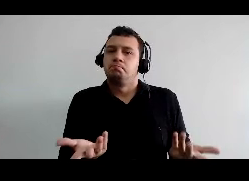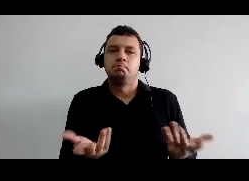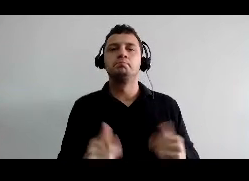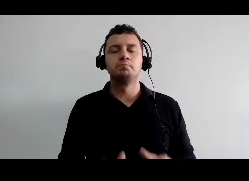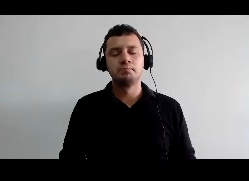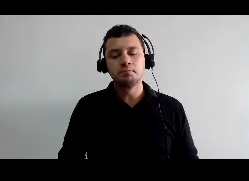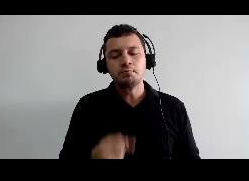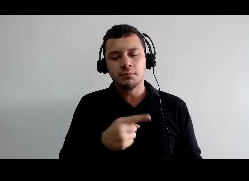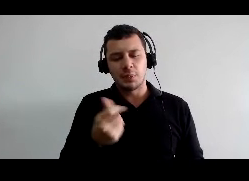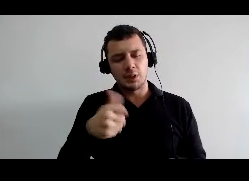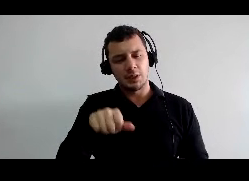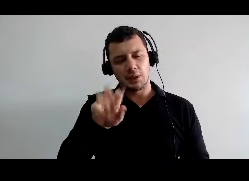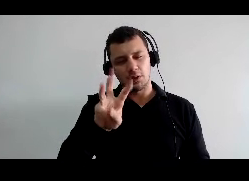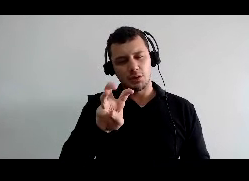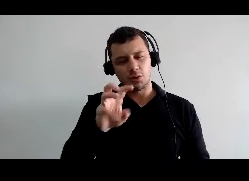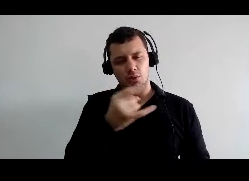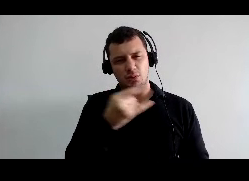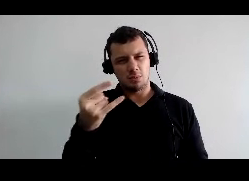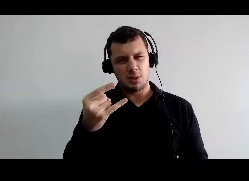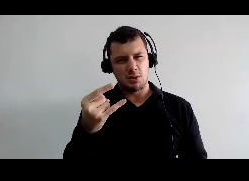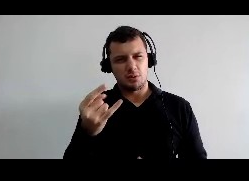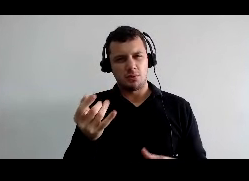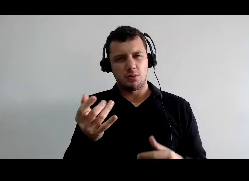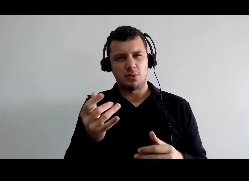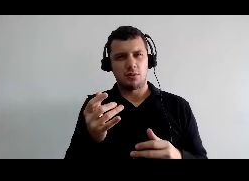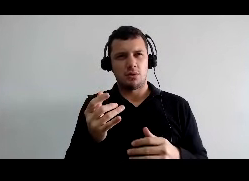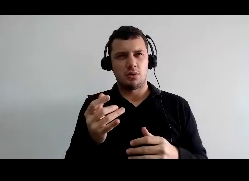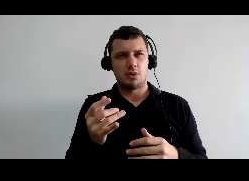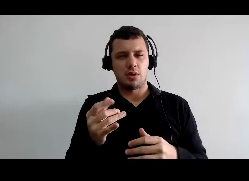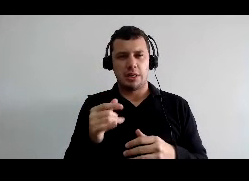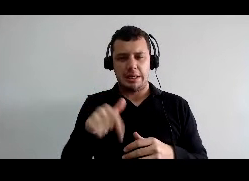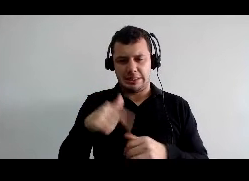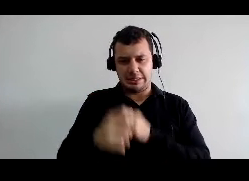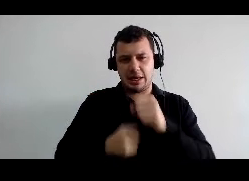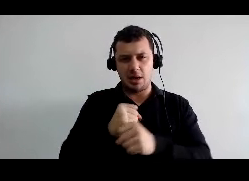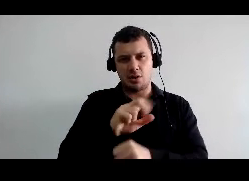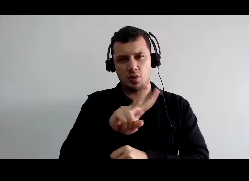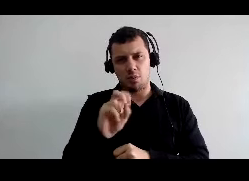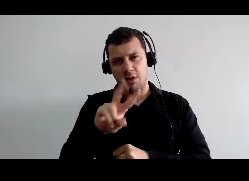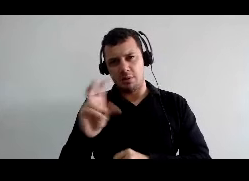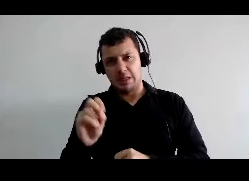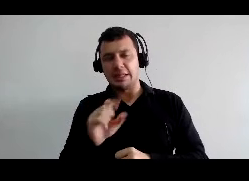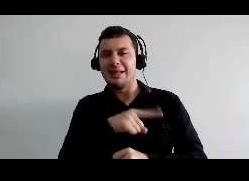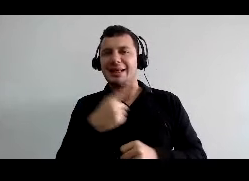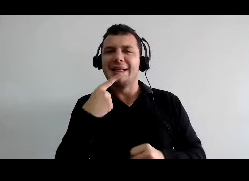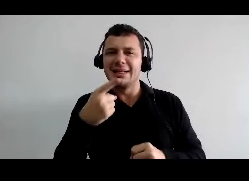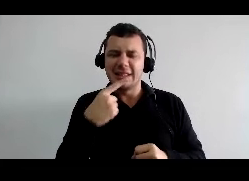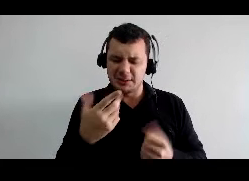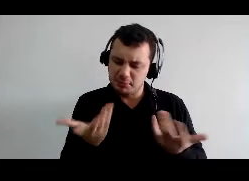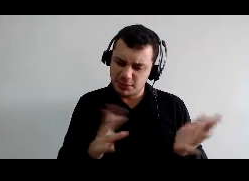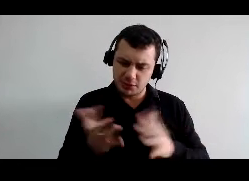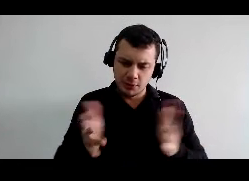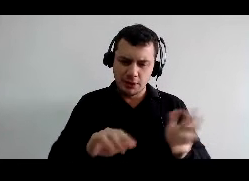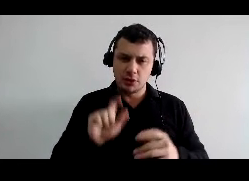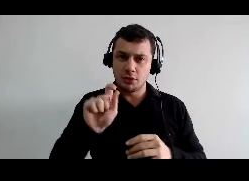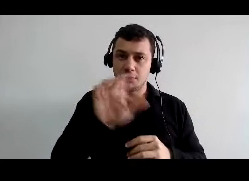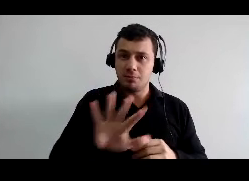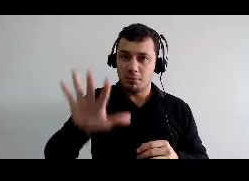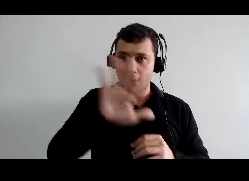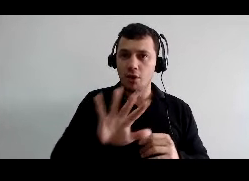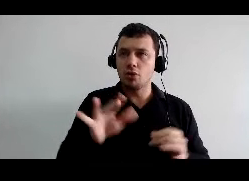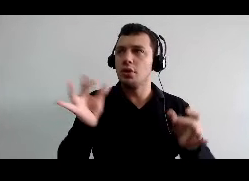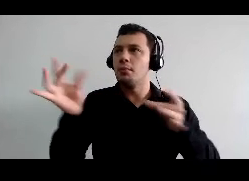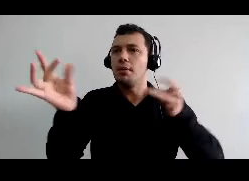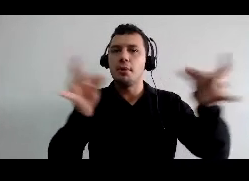más o menos, nos dio unas luces de cuánto es la vida media de ese germen, cuál es la persistencia